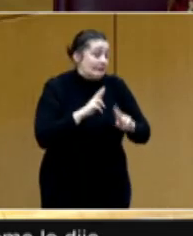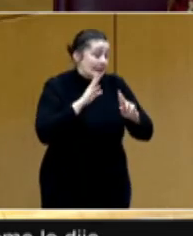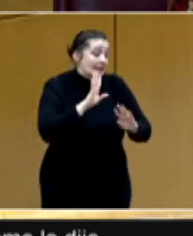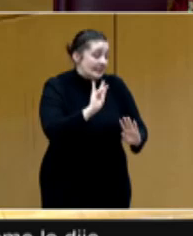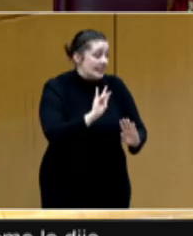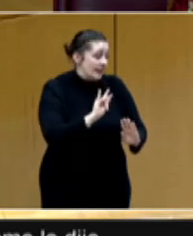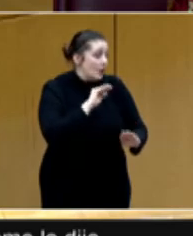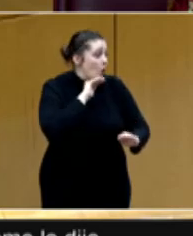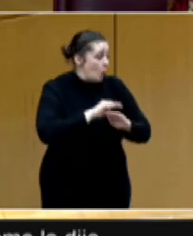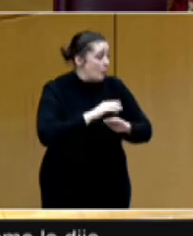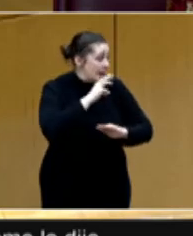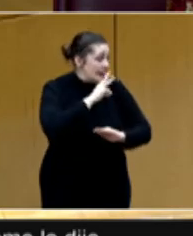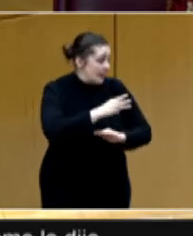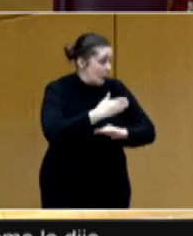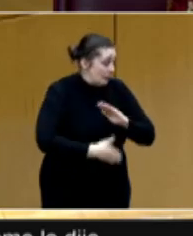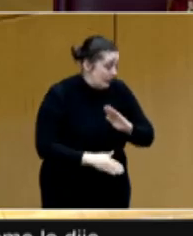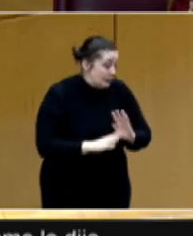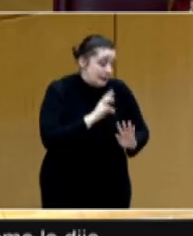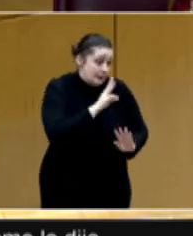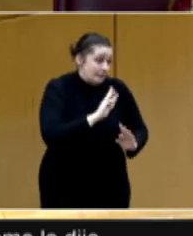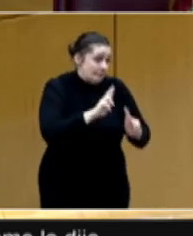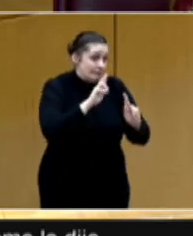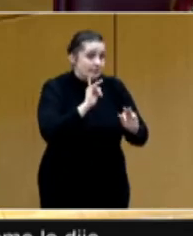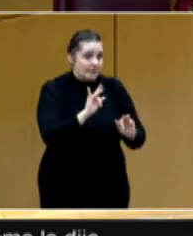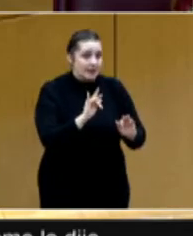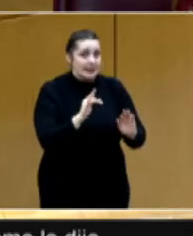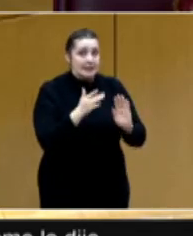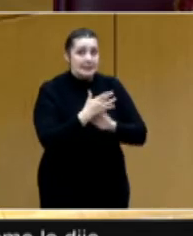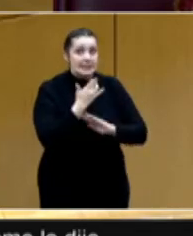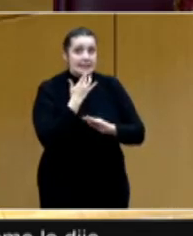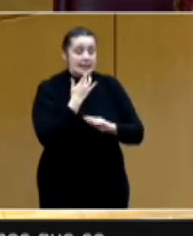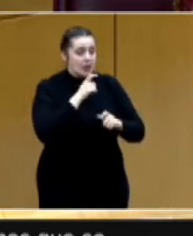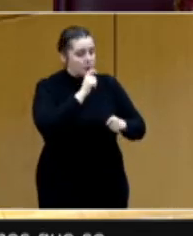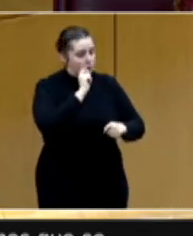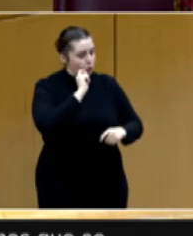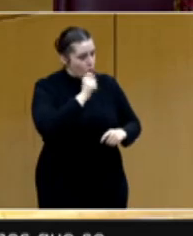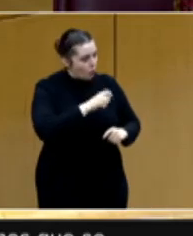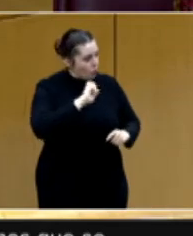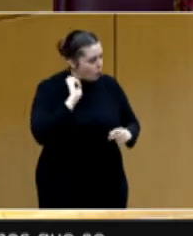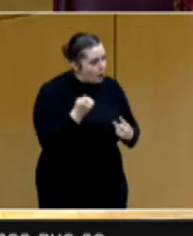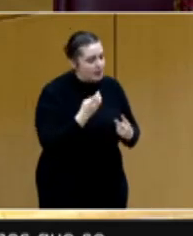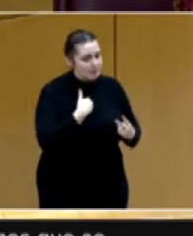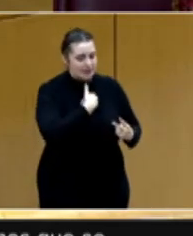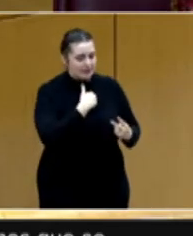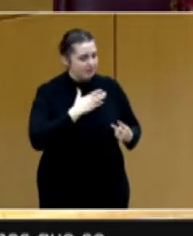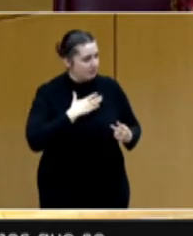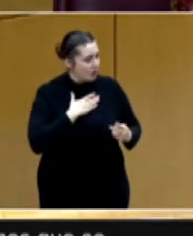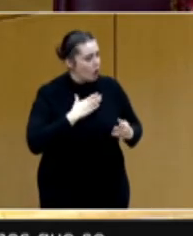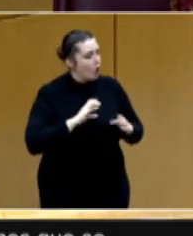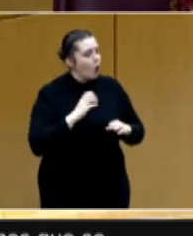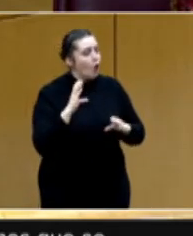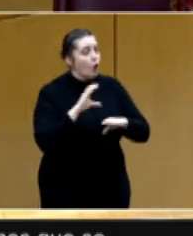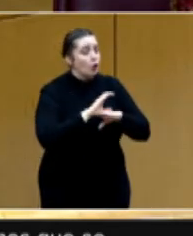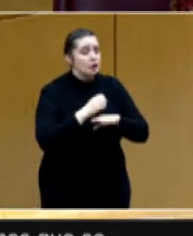que sí Y desde luego tanto los jueces como en la labor que nos corresponde como consejo general